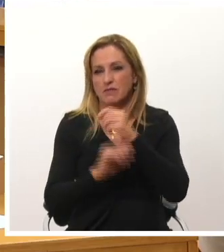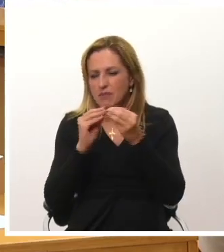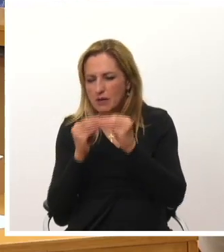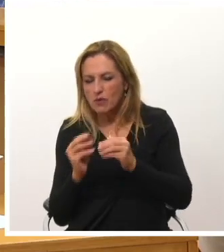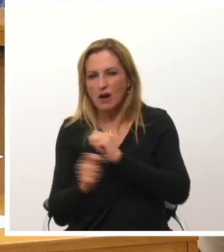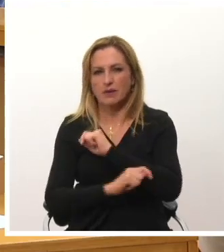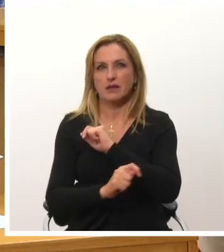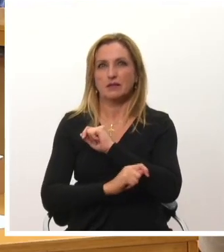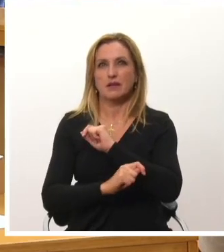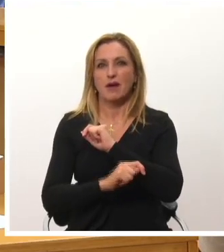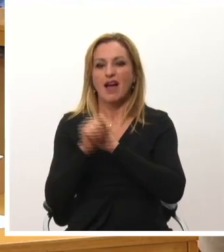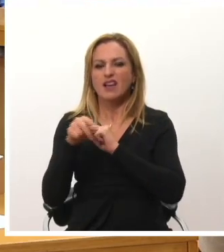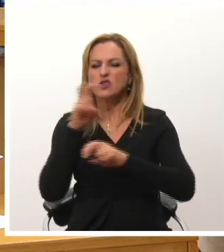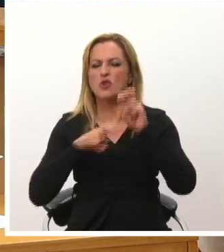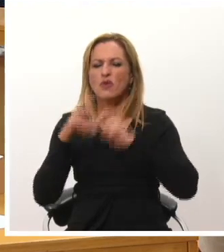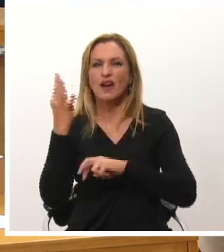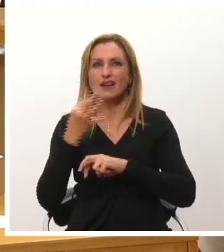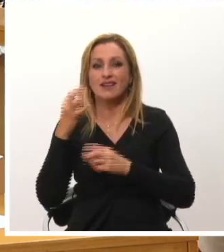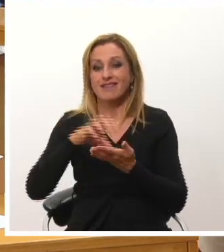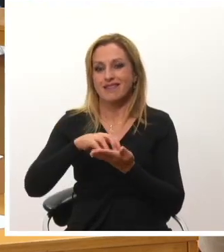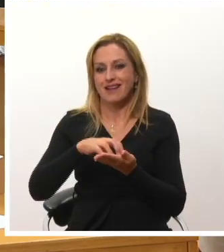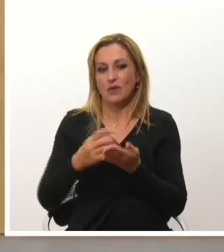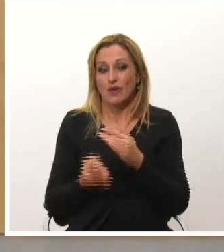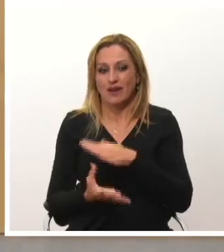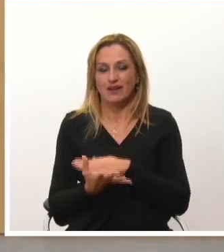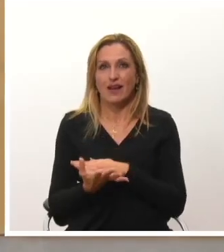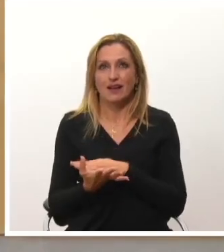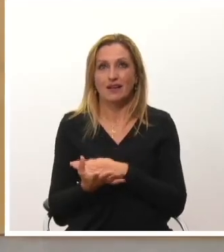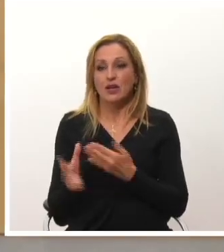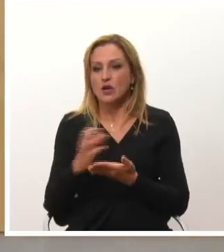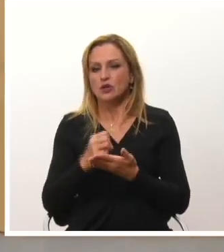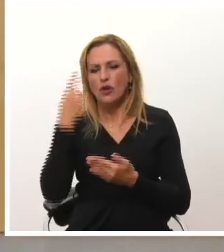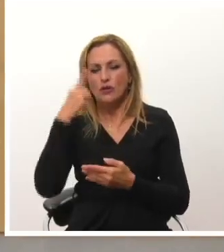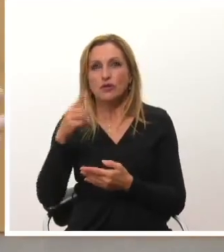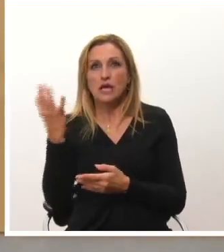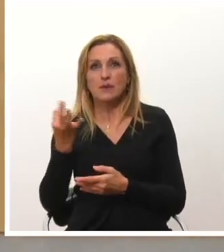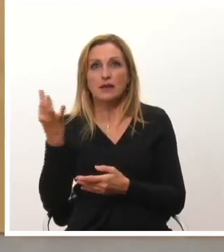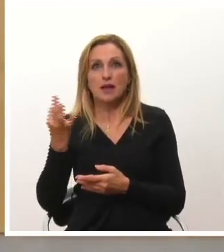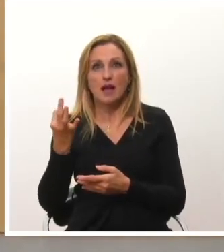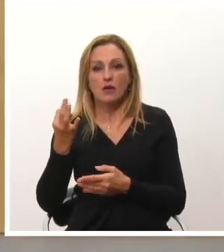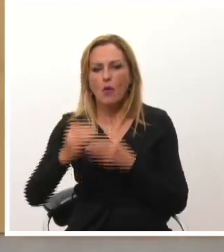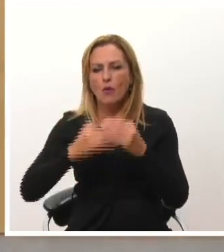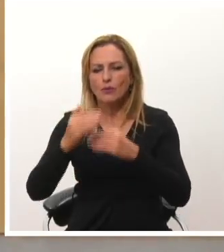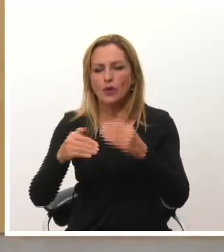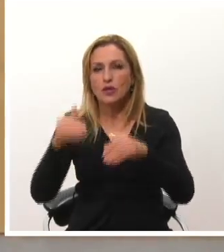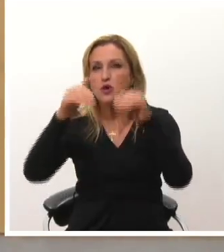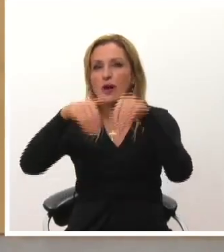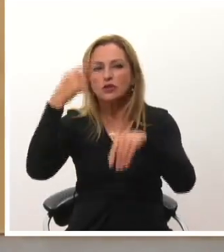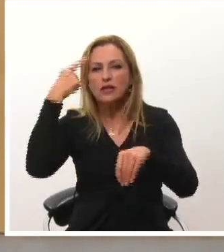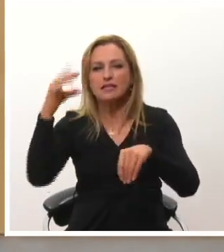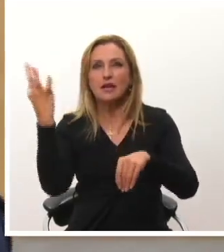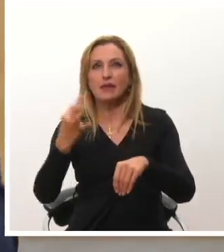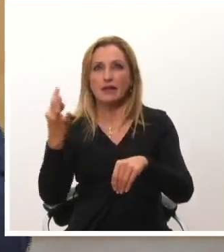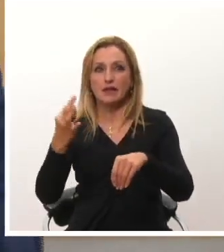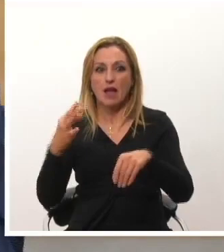que lo que buscan con eso buscan sembrar la duda evidentemente todo el mundo sabe todos los que han hecho han estado en un proceso electoral saben que